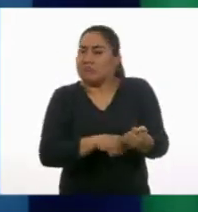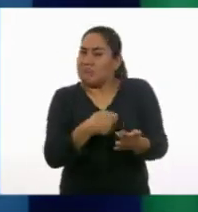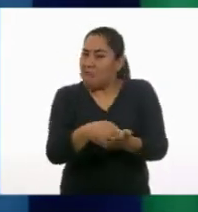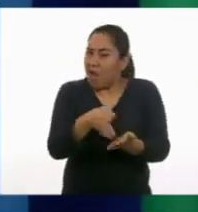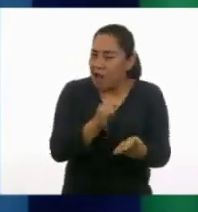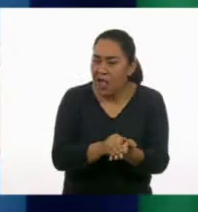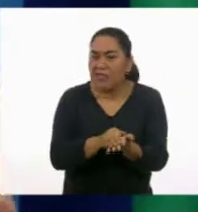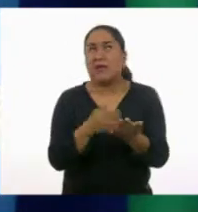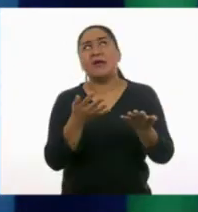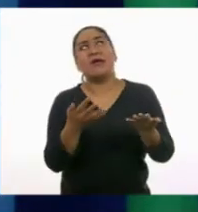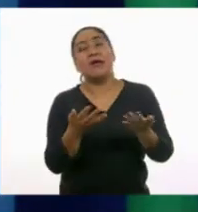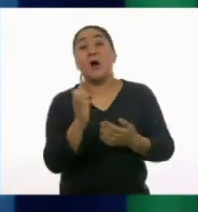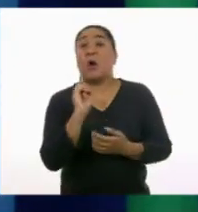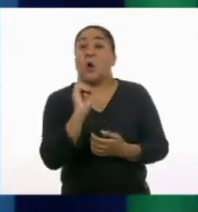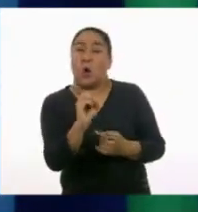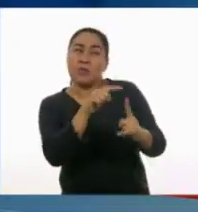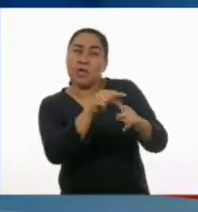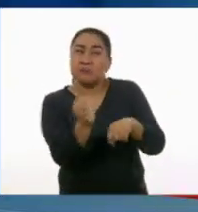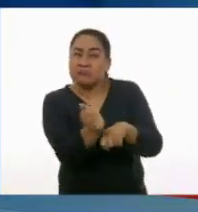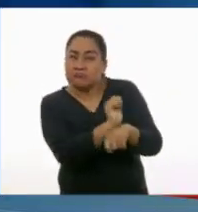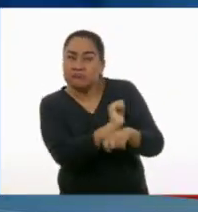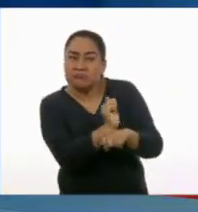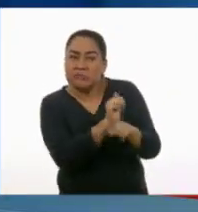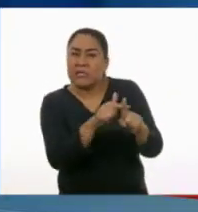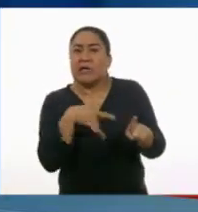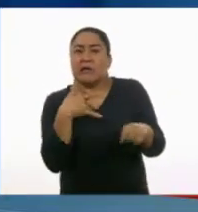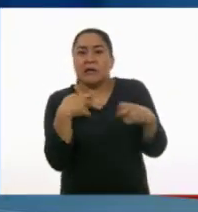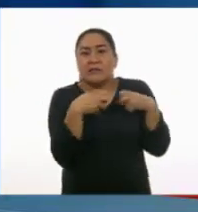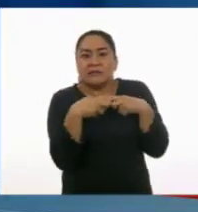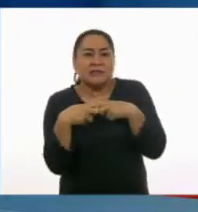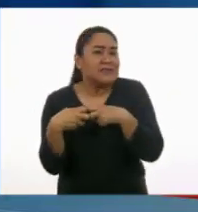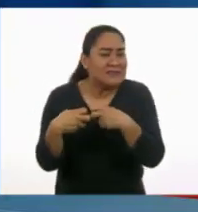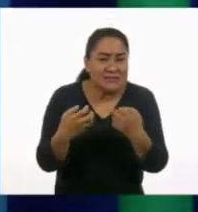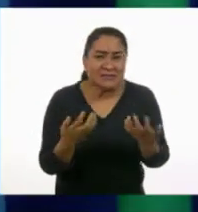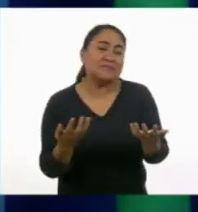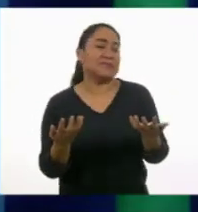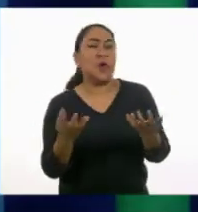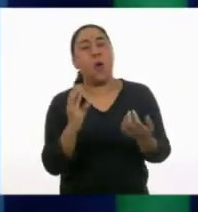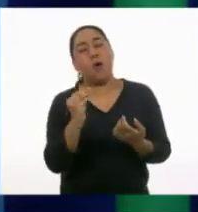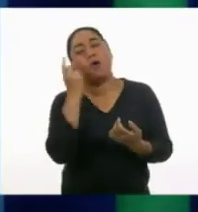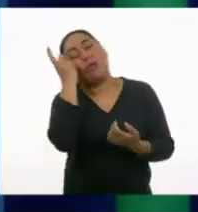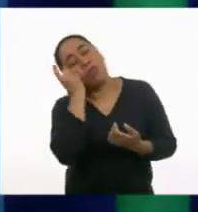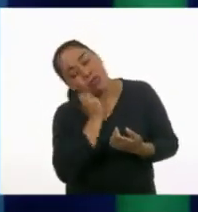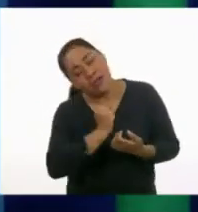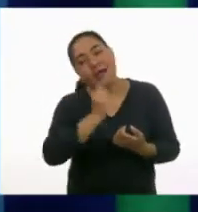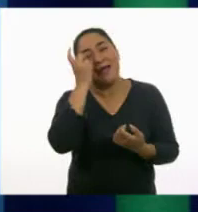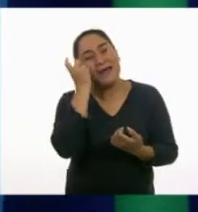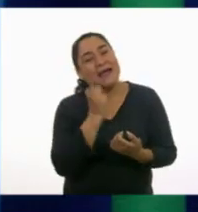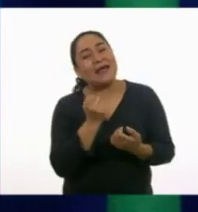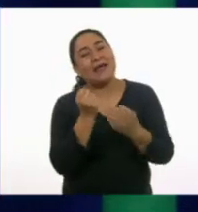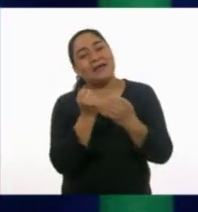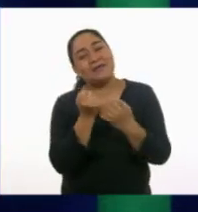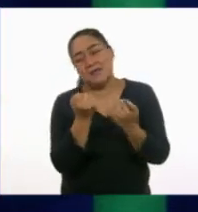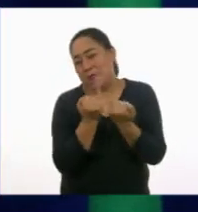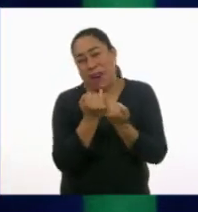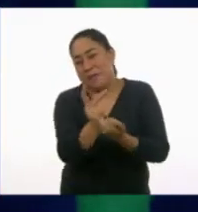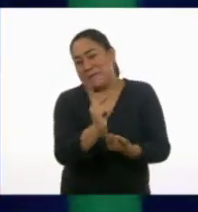si bien a lo mejor nuestro personaje es nervioso, ¿sí? O a lo mejor es dormilón y se queda dormido como yo, así de repente